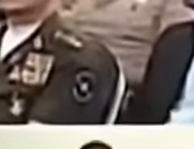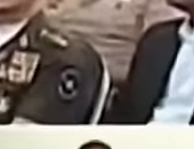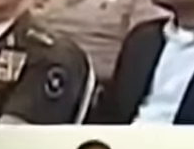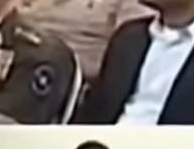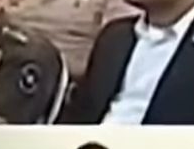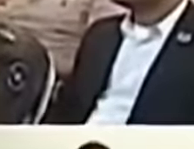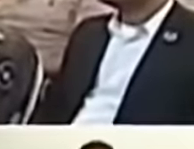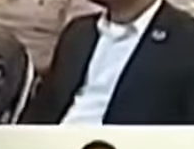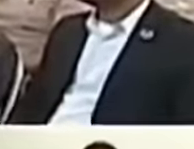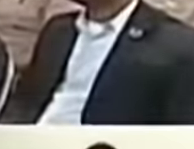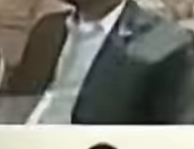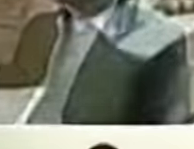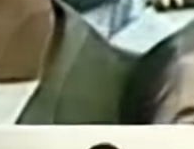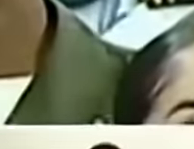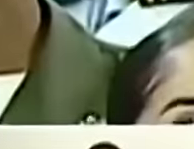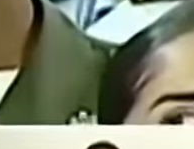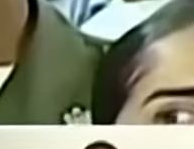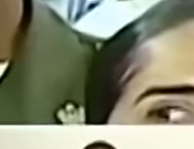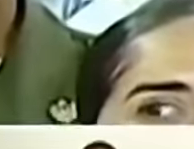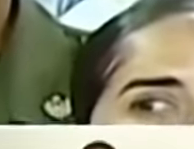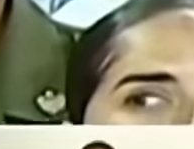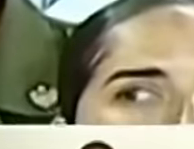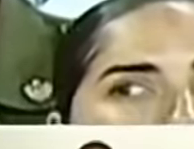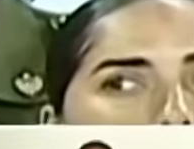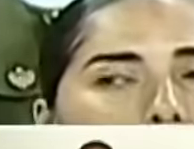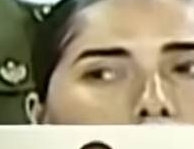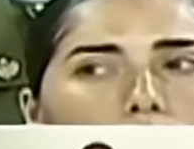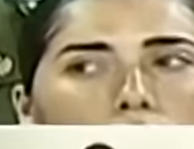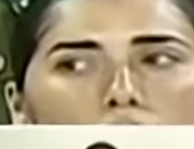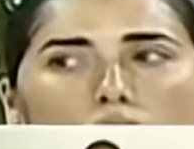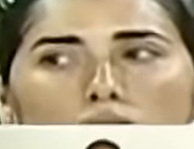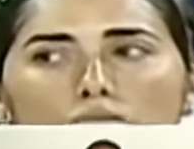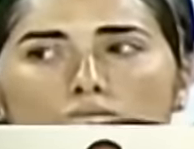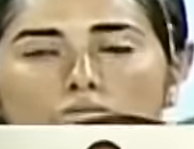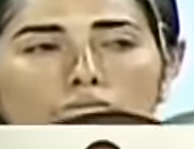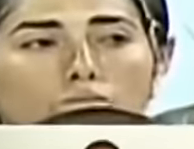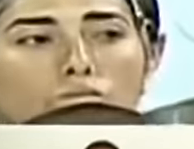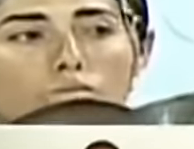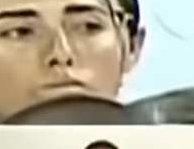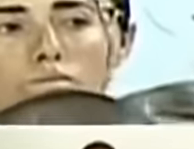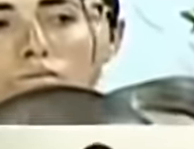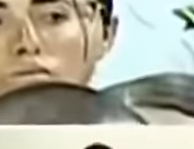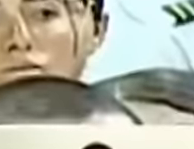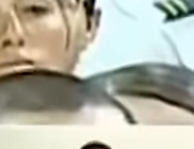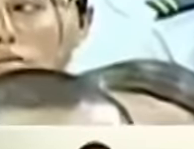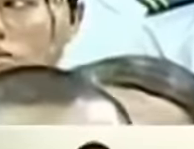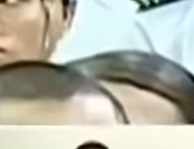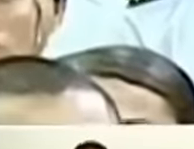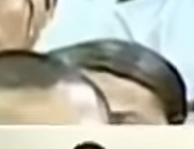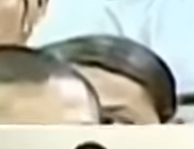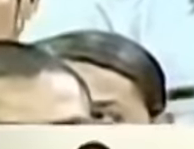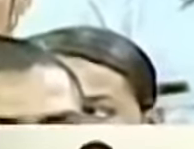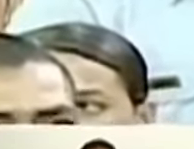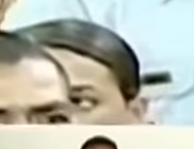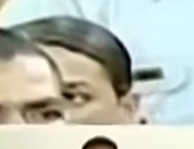logrado unir a toda Venezuela. Y Venezuela unida